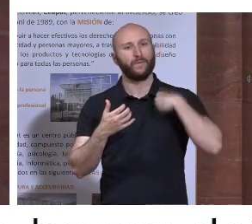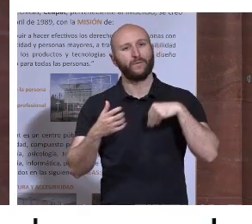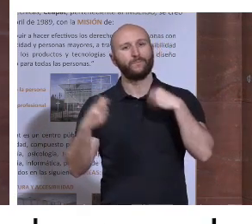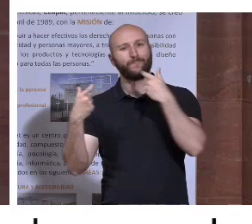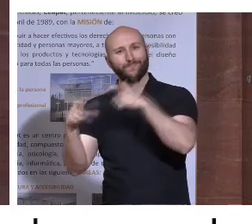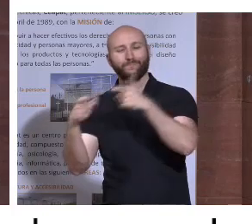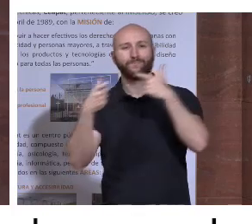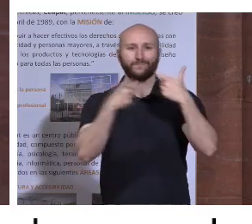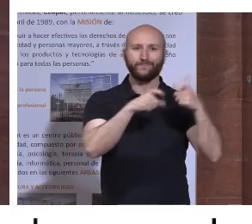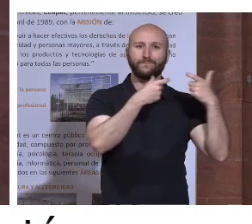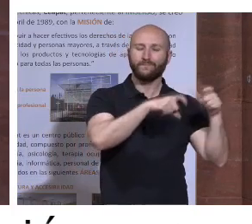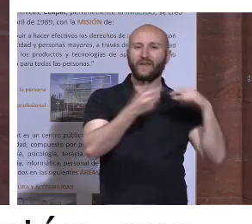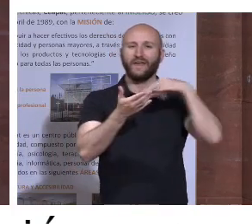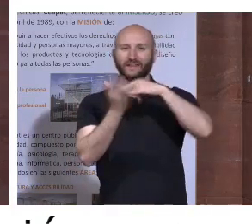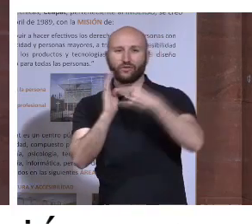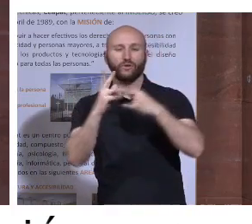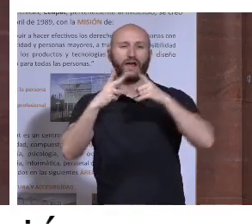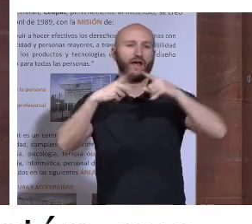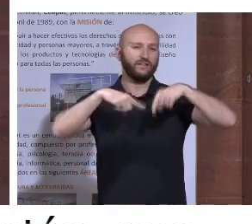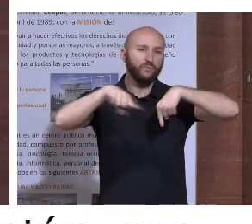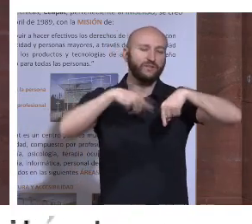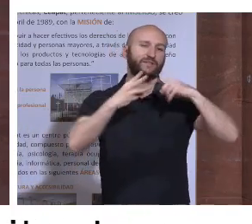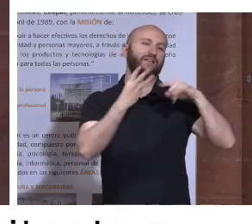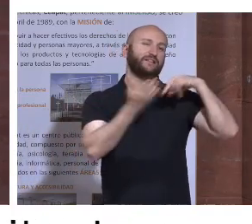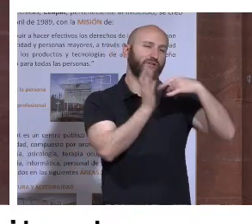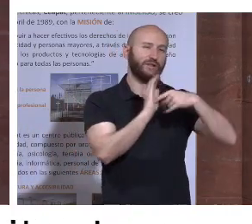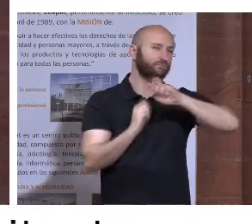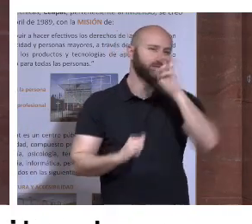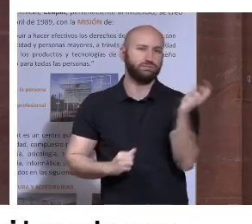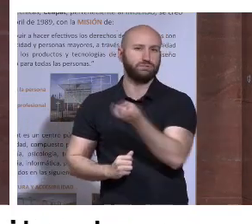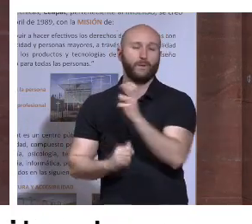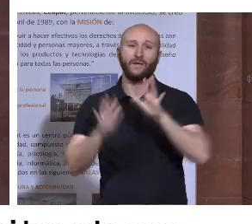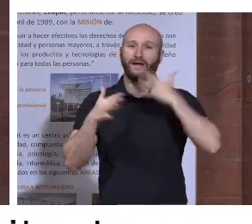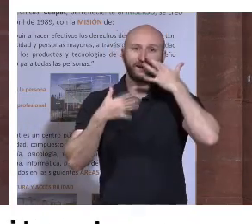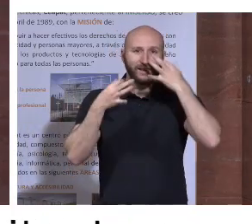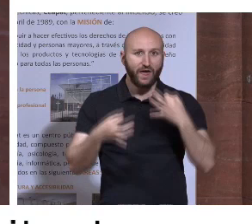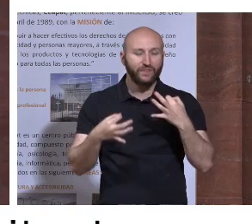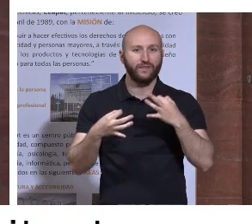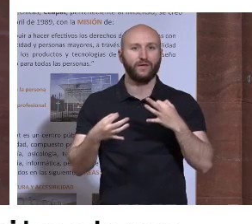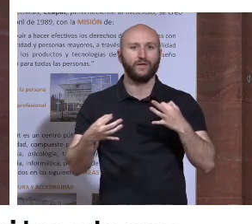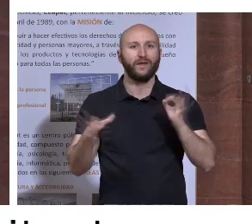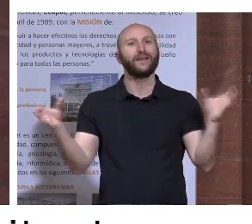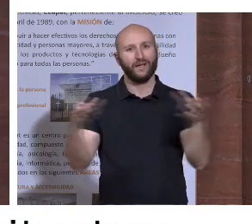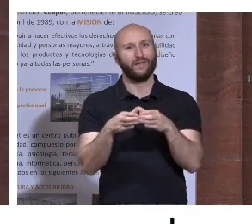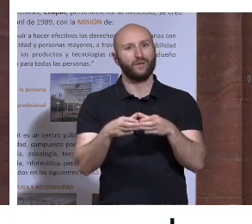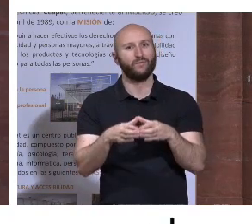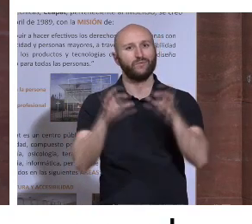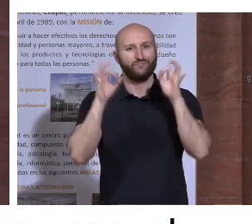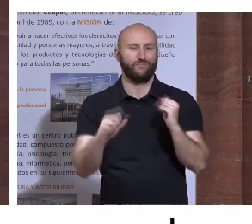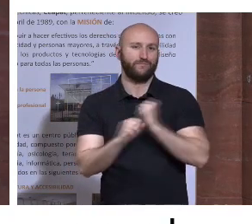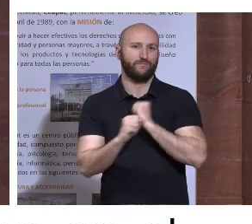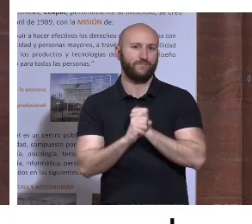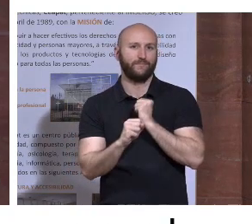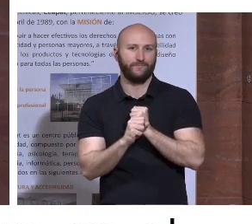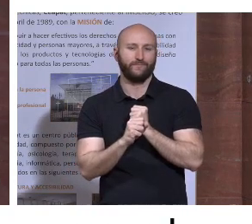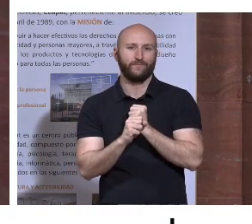de áreas, arquitectura, transporte, tecnologías, tal, pero en el fondo trabajamos como un equipo y en